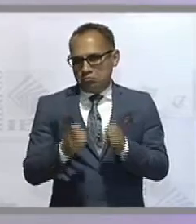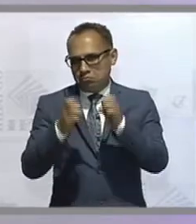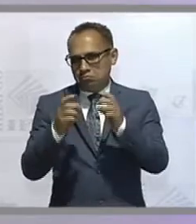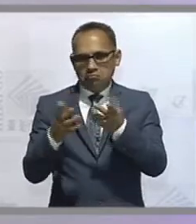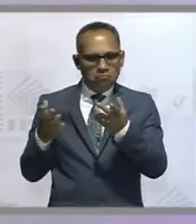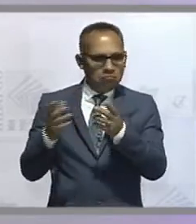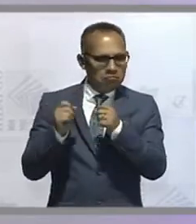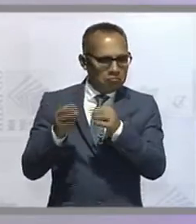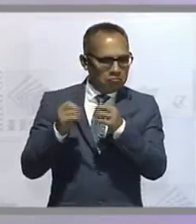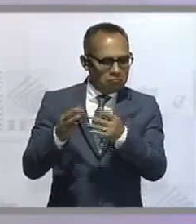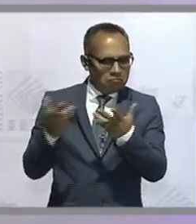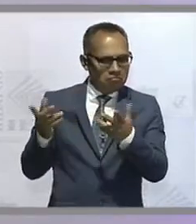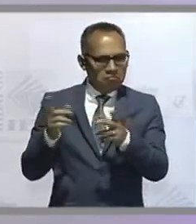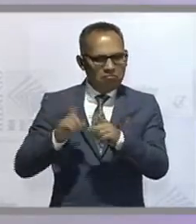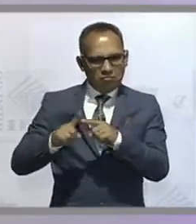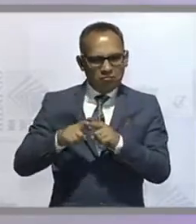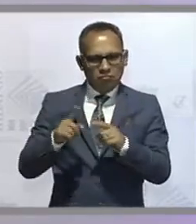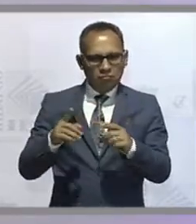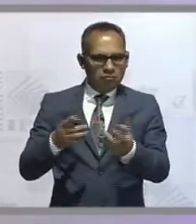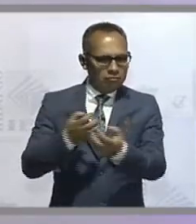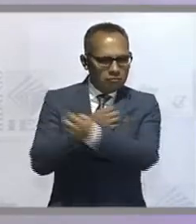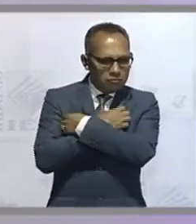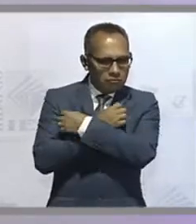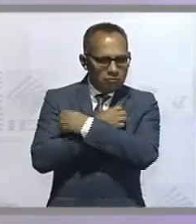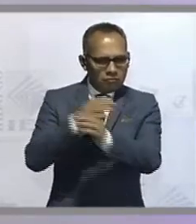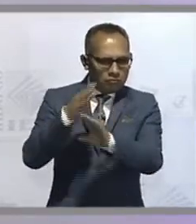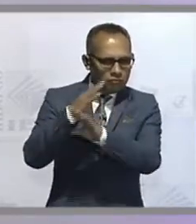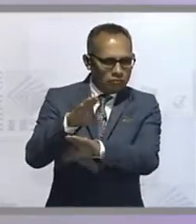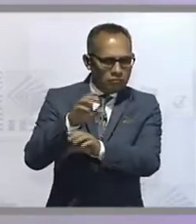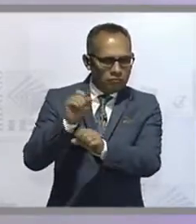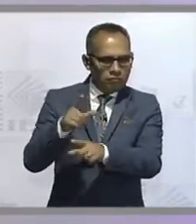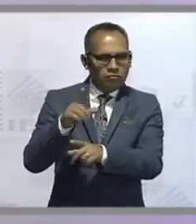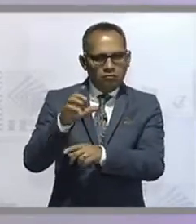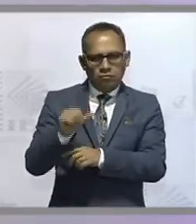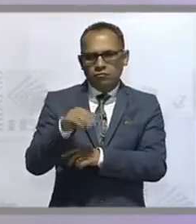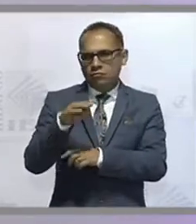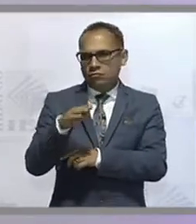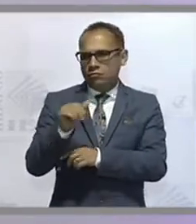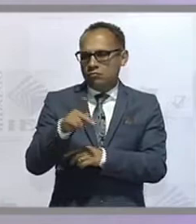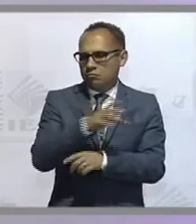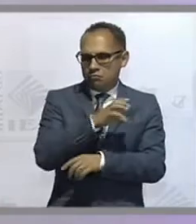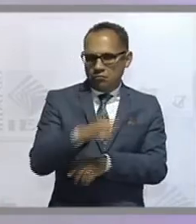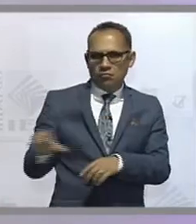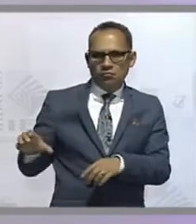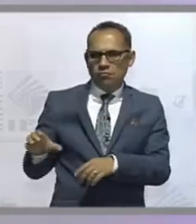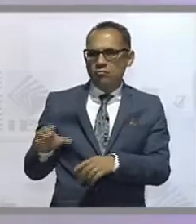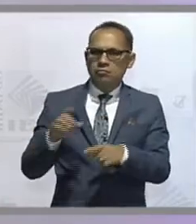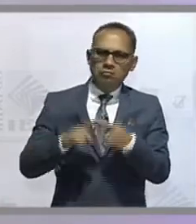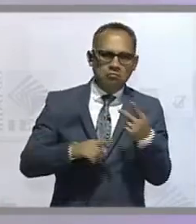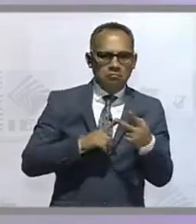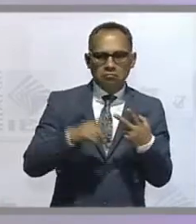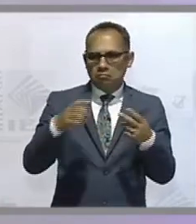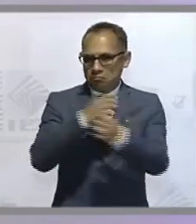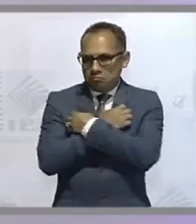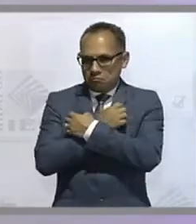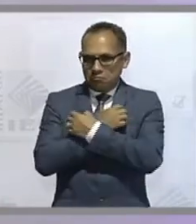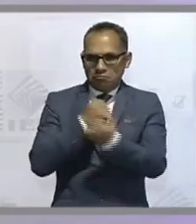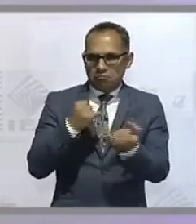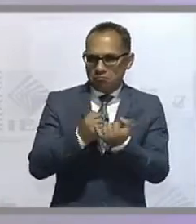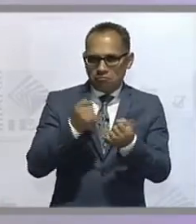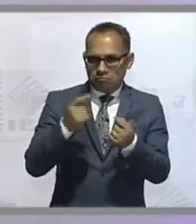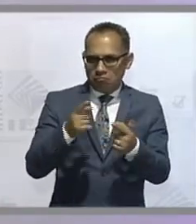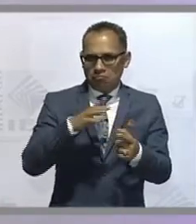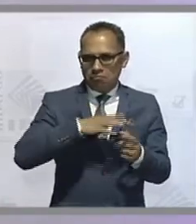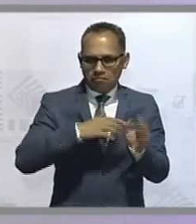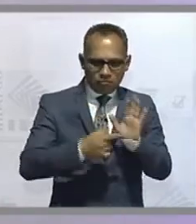tanto educativa como de campo en el del campo y como de educación yo creo que partimos